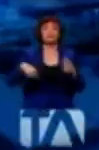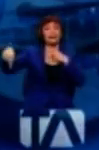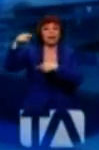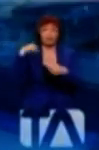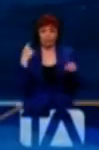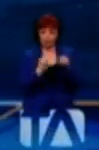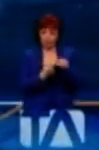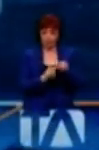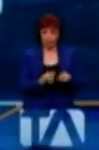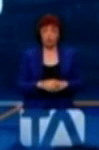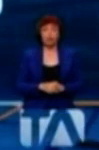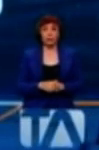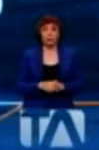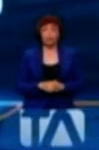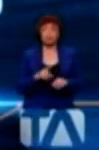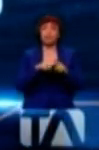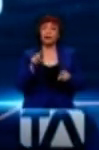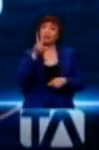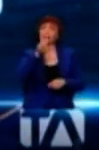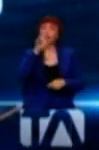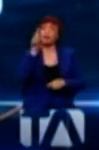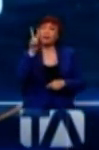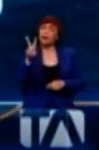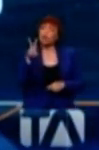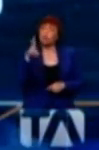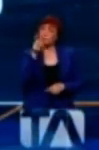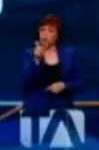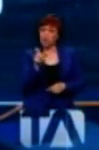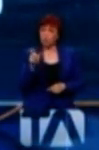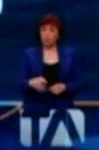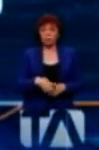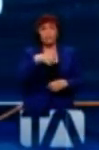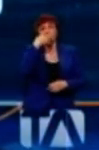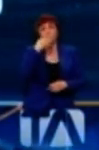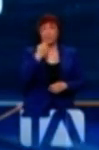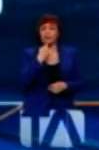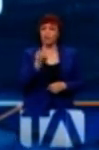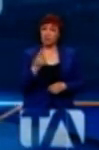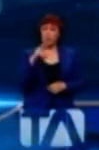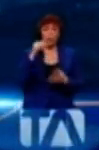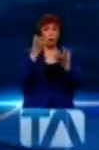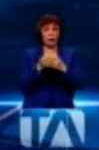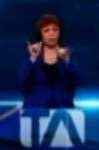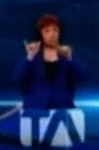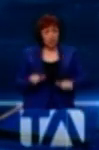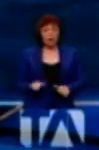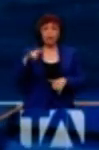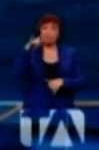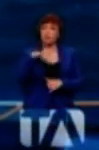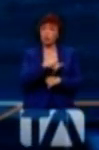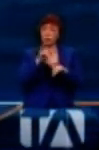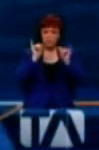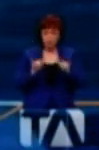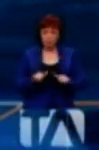Quito. Sin embargo, 32 de los 102 pasajeros con actitud disruptiva decidieron no bajarse del avión, impidiendo las